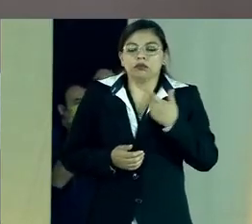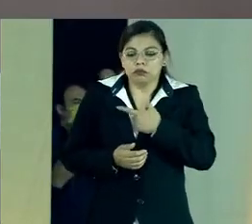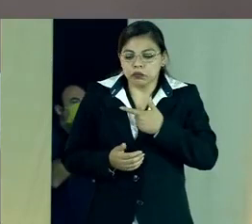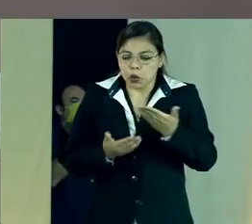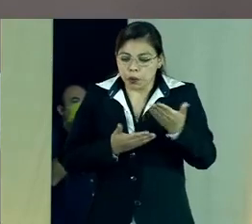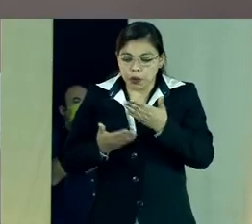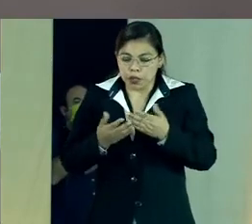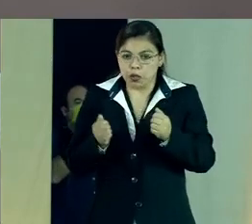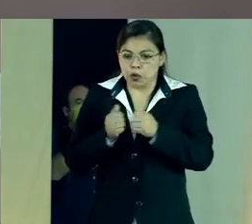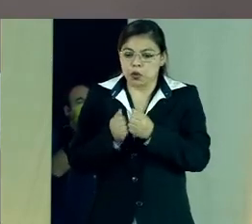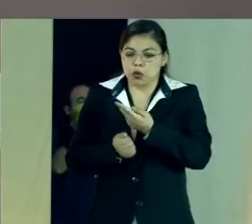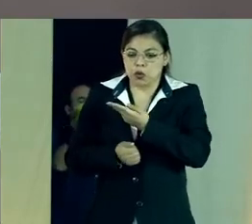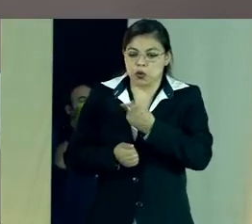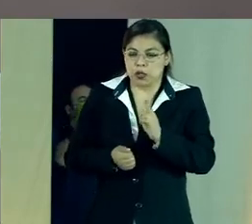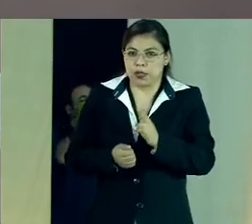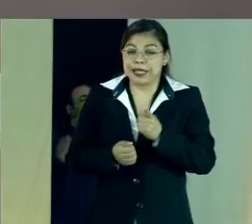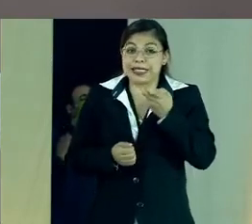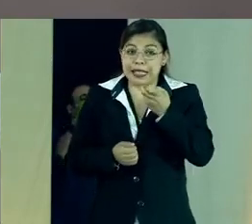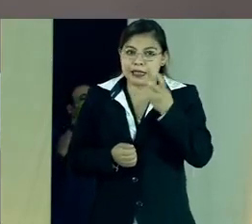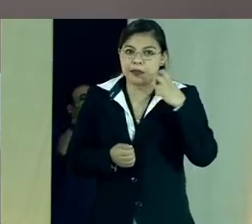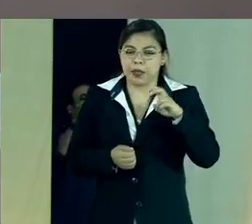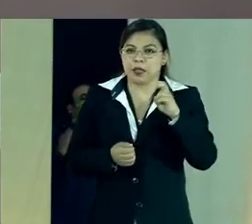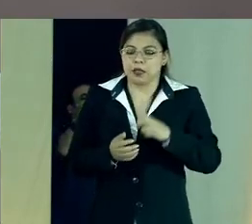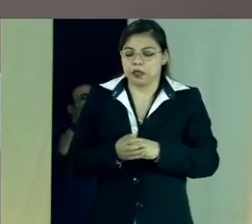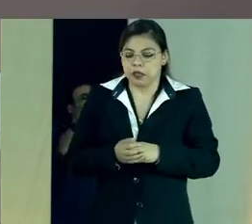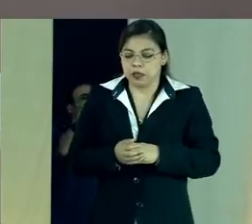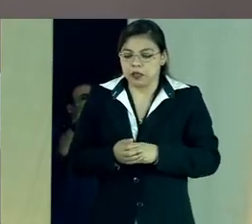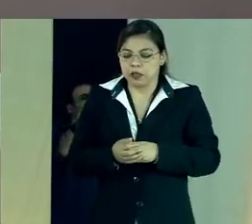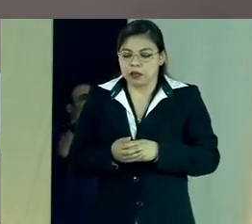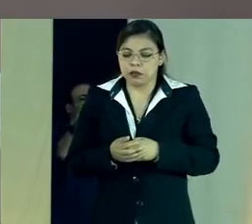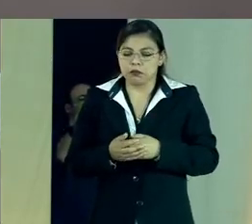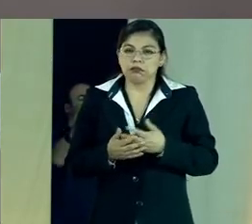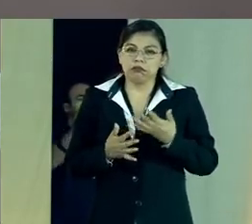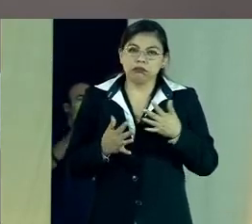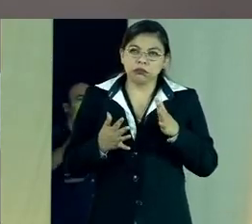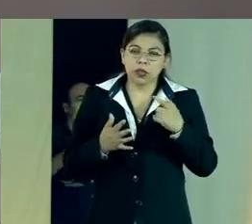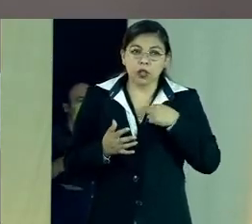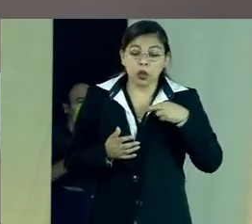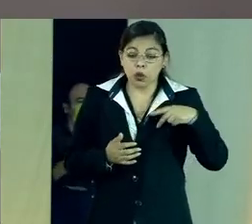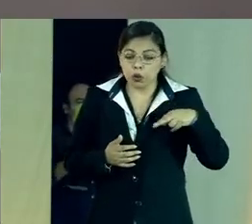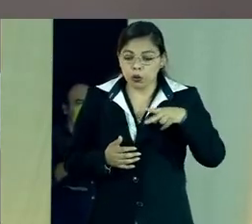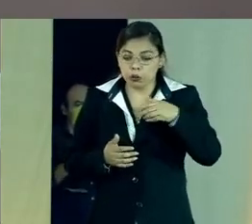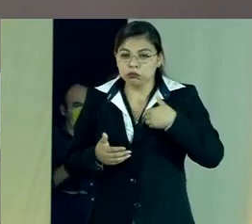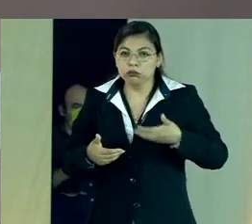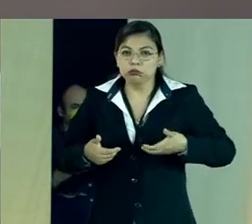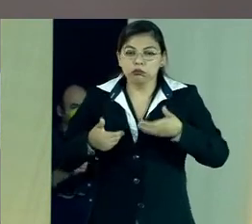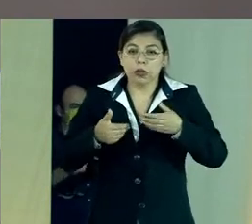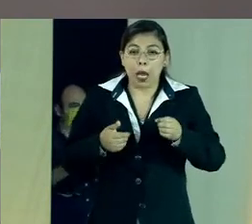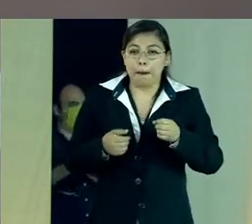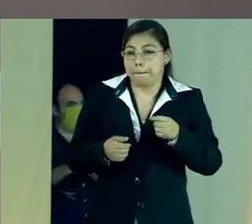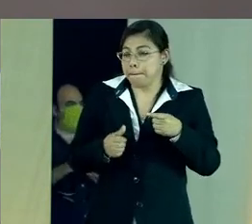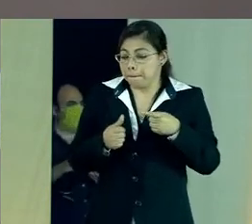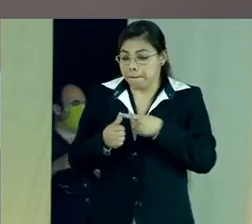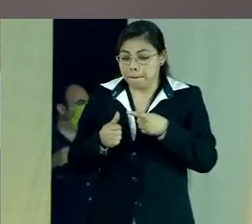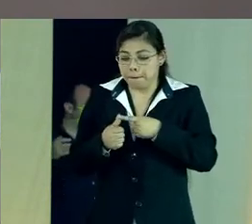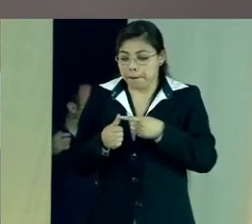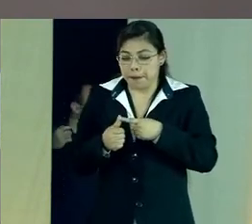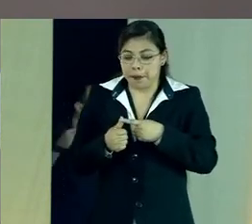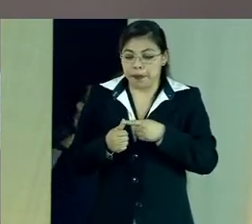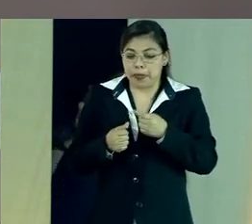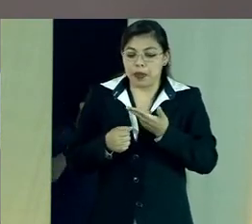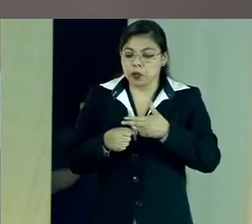de los giros de este viaje hace 25 años caminar por el pasillo principal del hospital